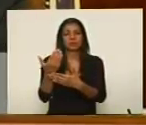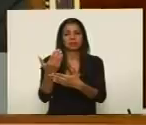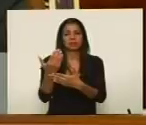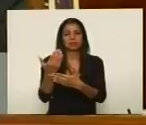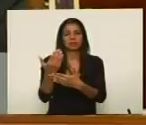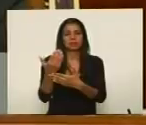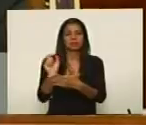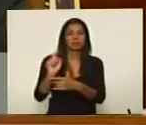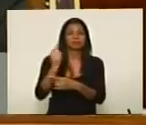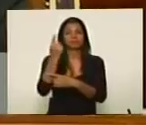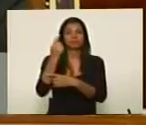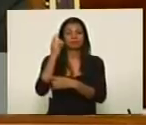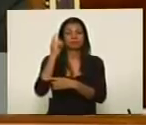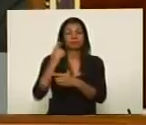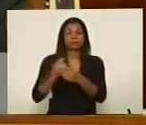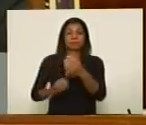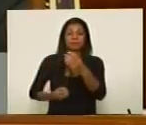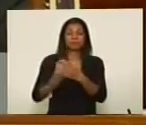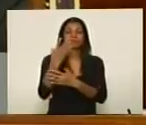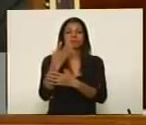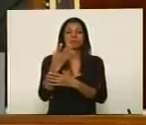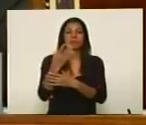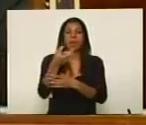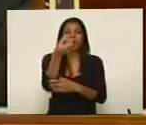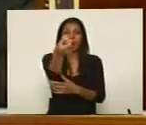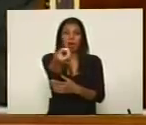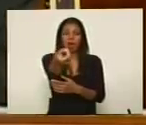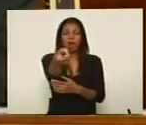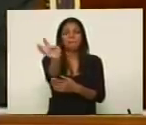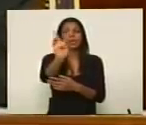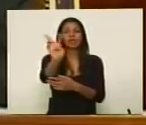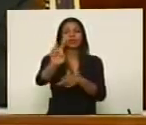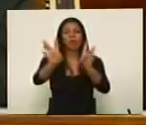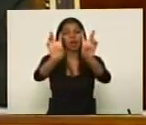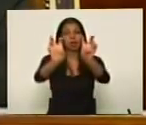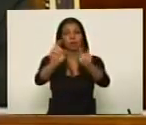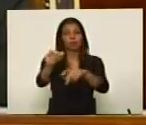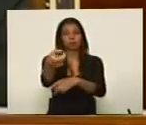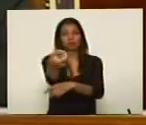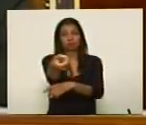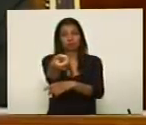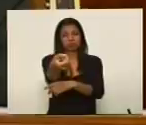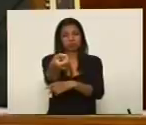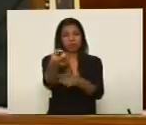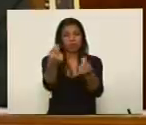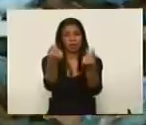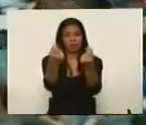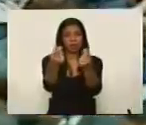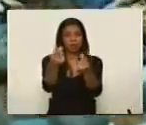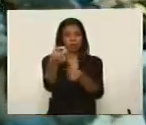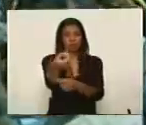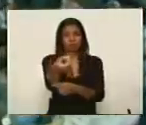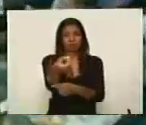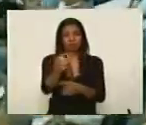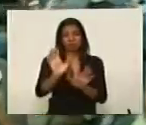la primera emisión de la criptomoneda venezolana, el Petro. Fue un anuncio